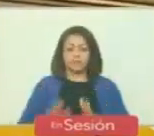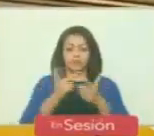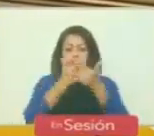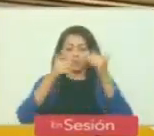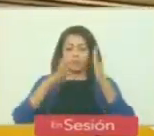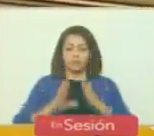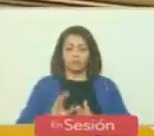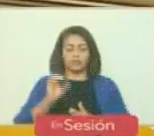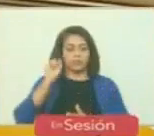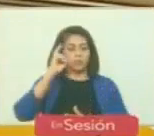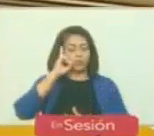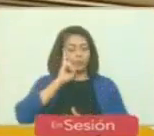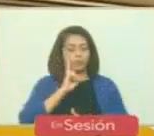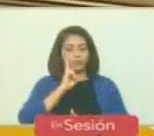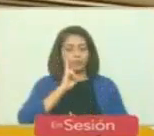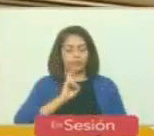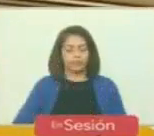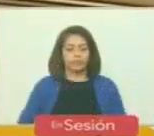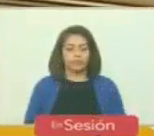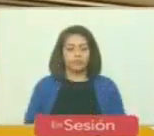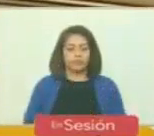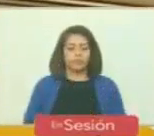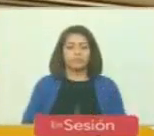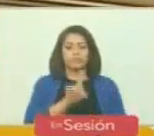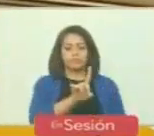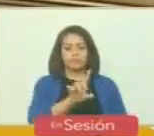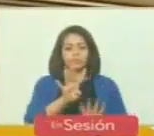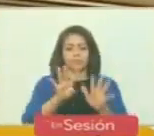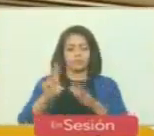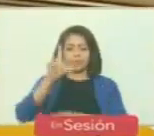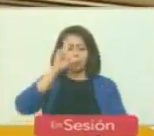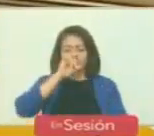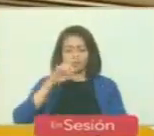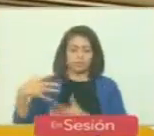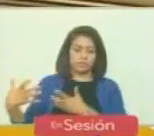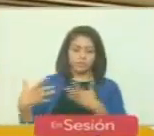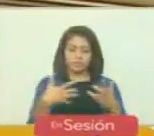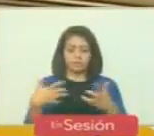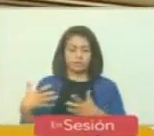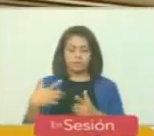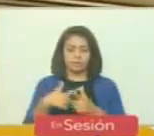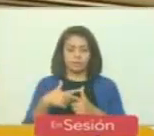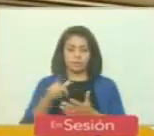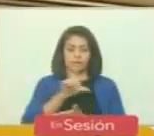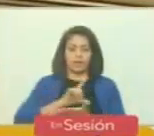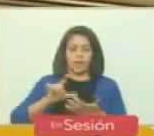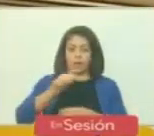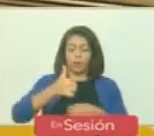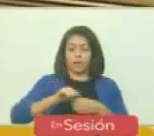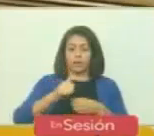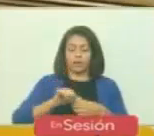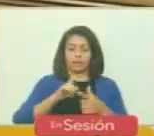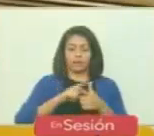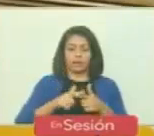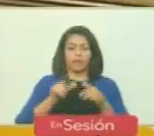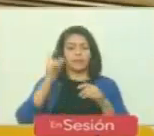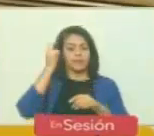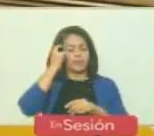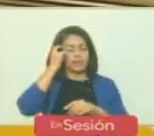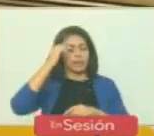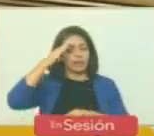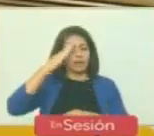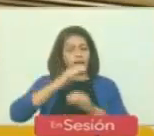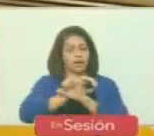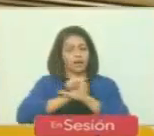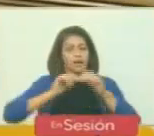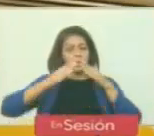libertador Simón Bolívar, 199 años de la batalla naval del lago de Maracaibo y día de la armada